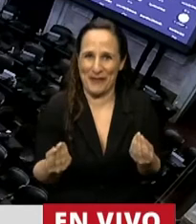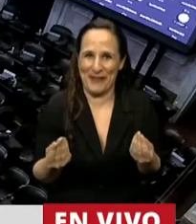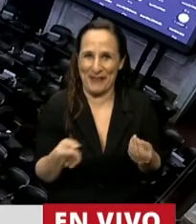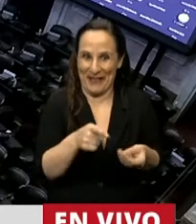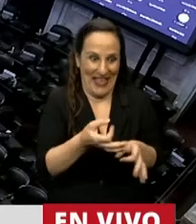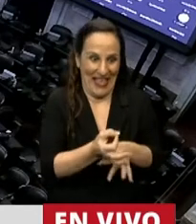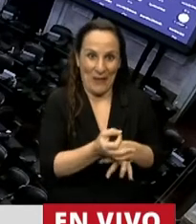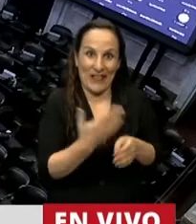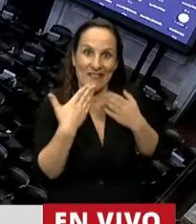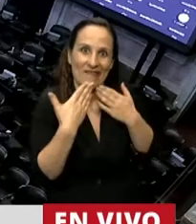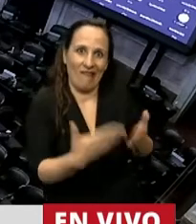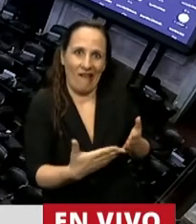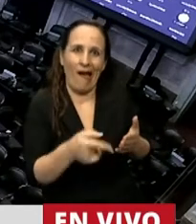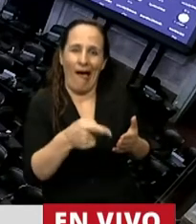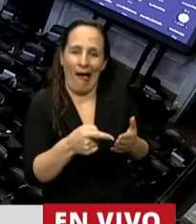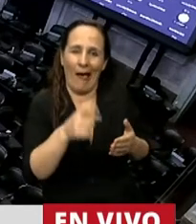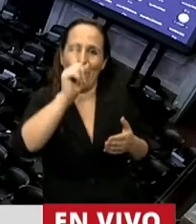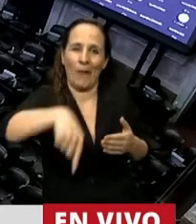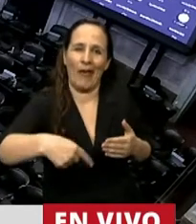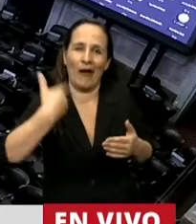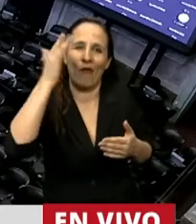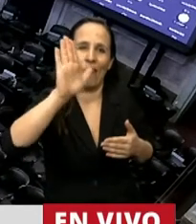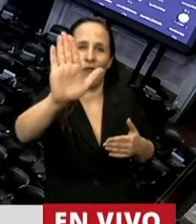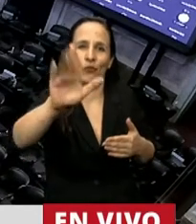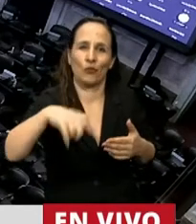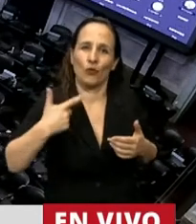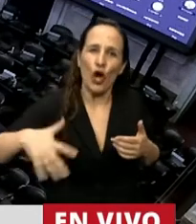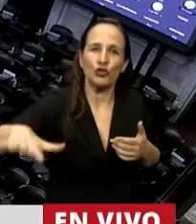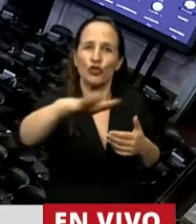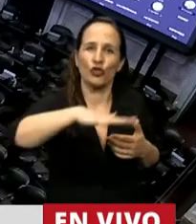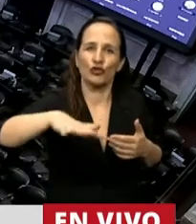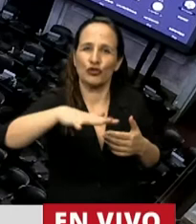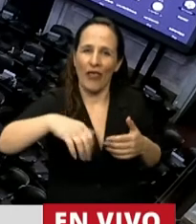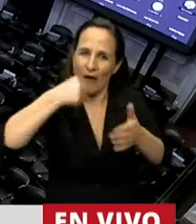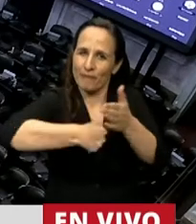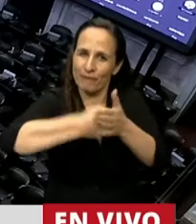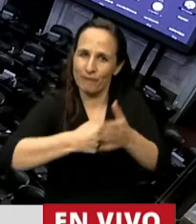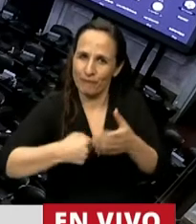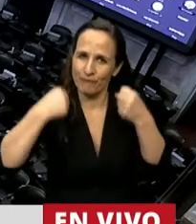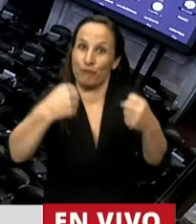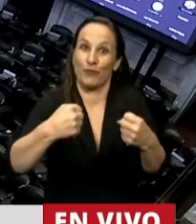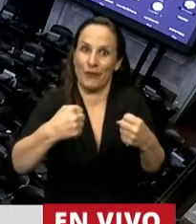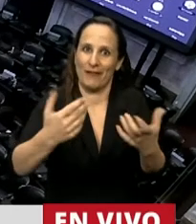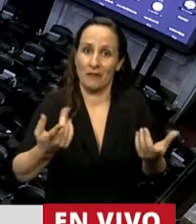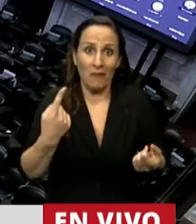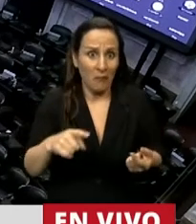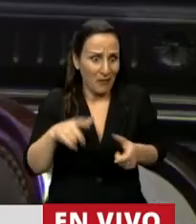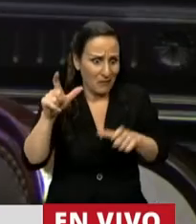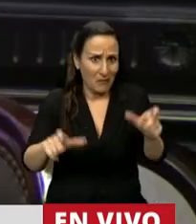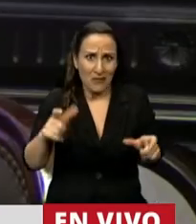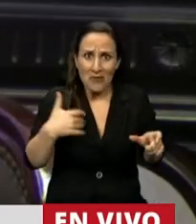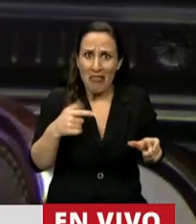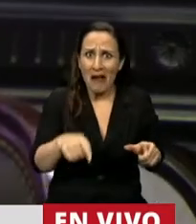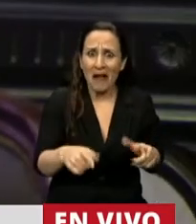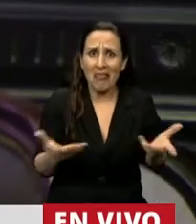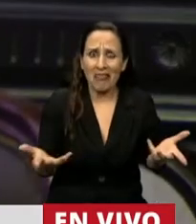por excelencia para poder forjar los cimientos de una sociedad pujante. Y lamentablemente hay muchos argentinos que hoy